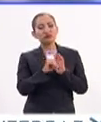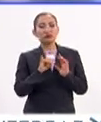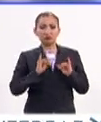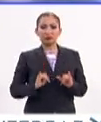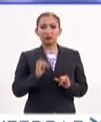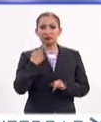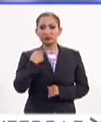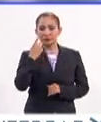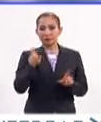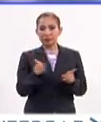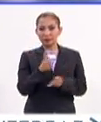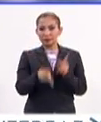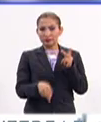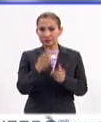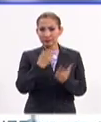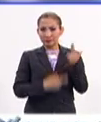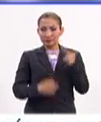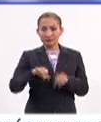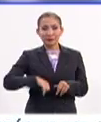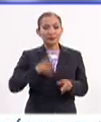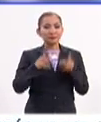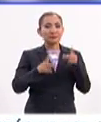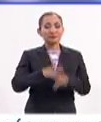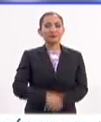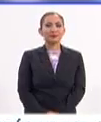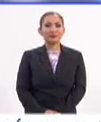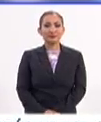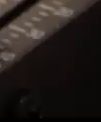este país. Una breve pausa y regresamos con esta interesante charla.